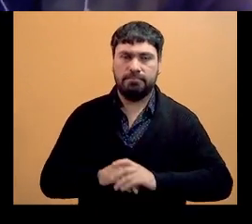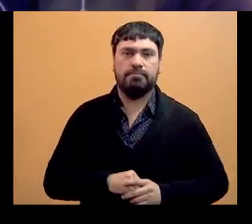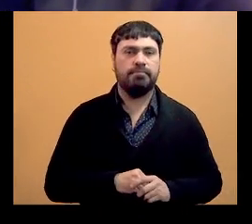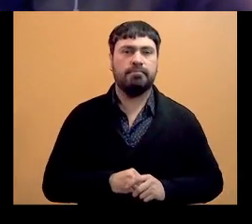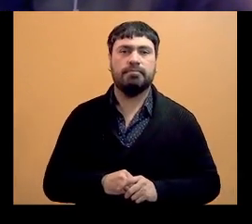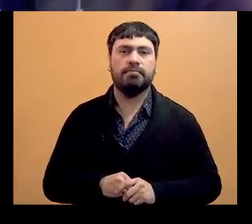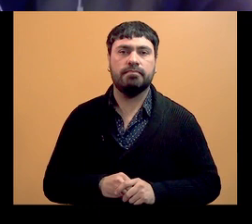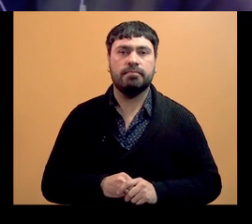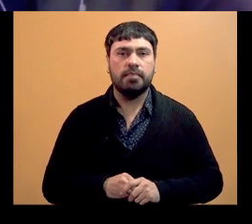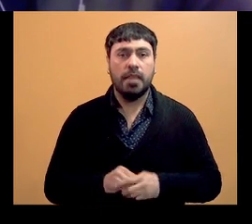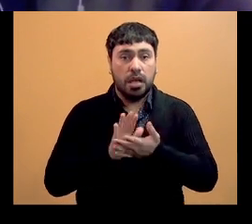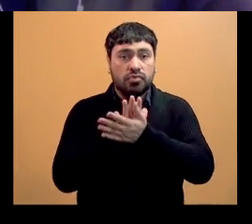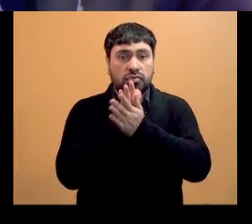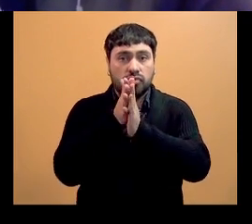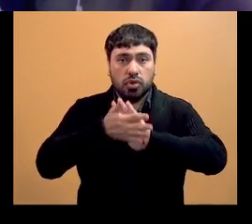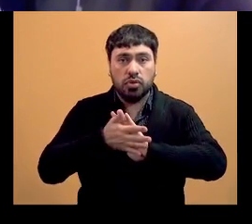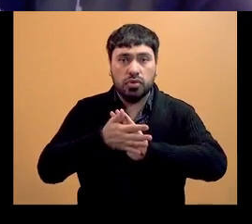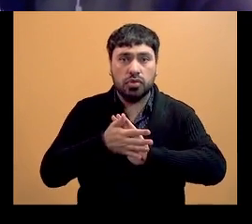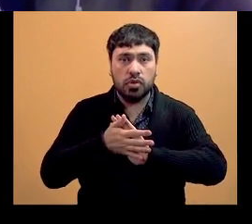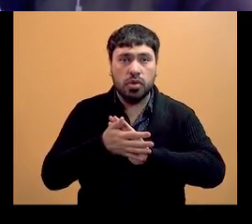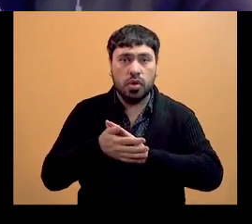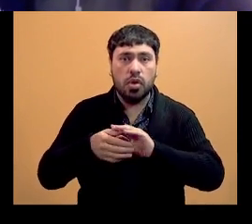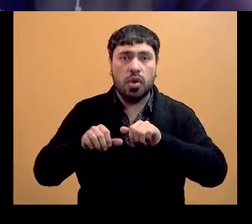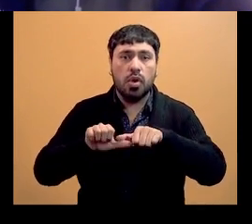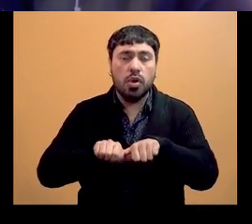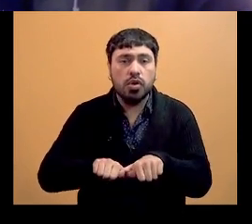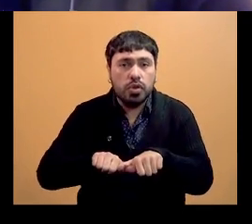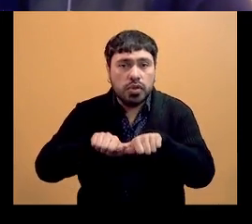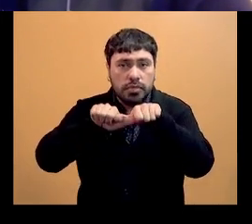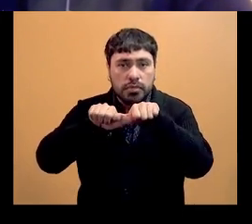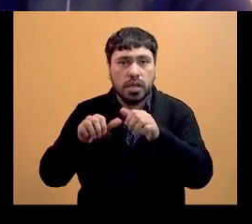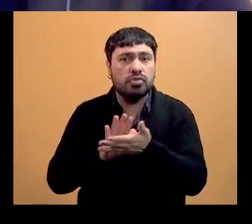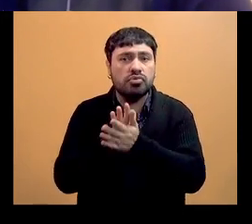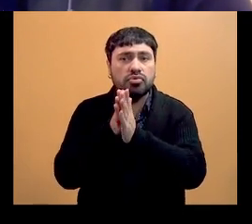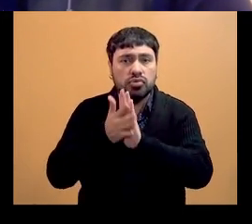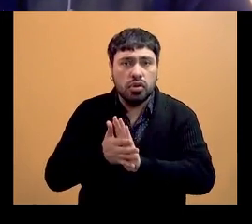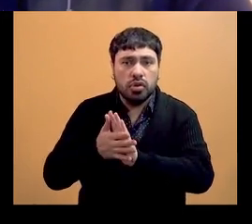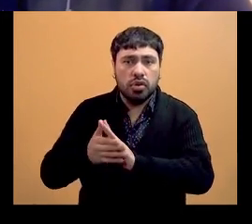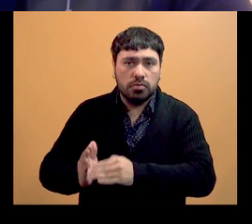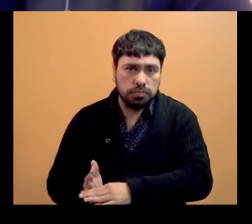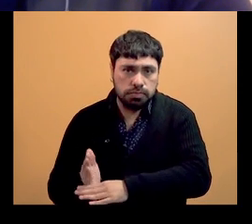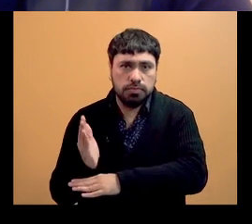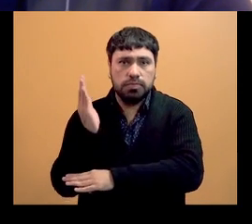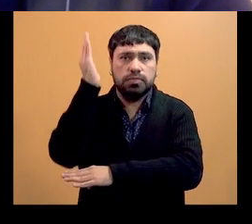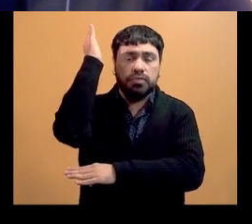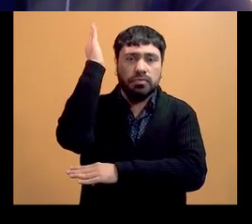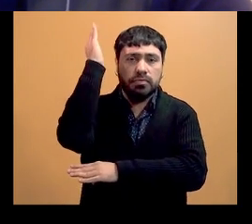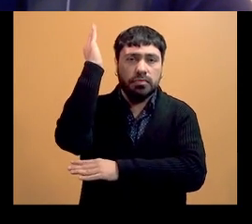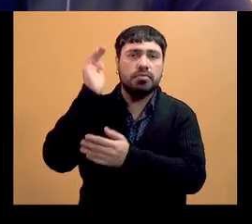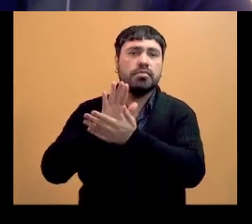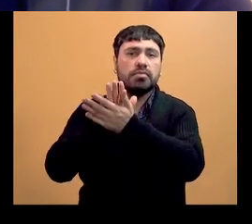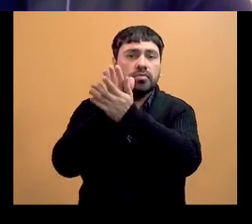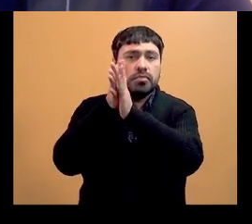algunas de las cosas, las más comunes que se hacen, es que todos los satélites llevan una pequeña cantidad de combustible porque tienen que ajustar su